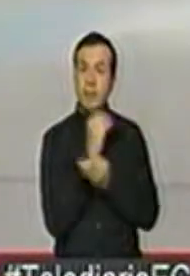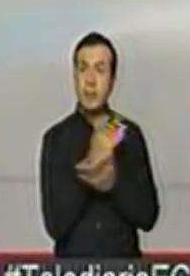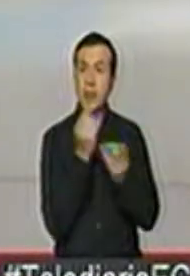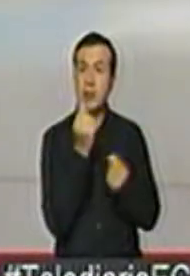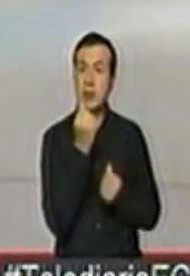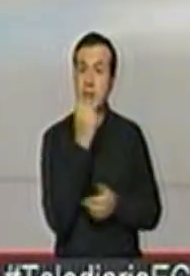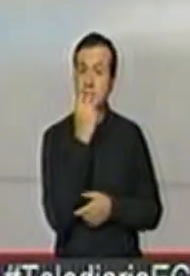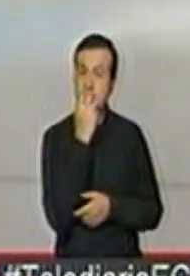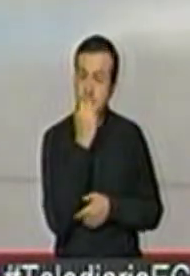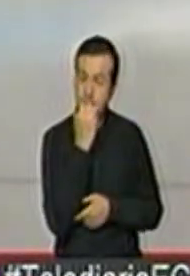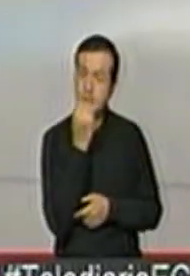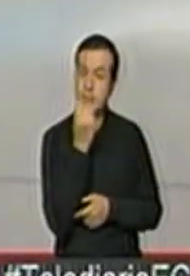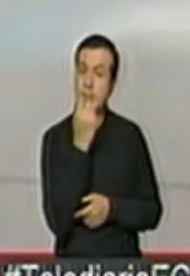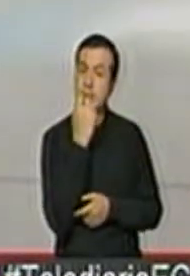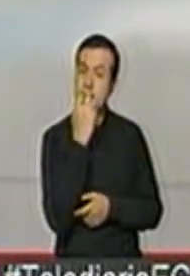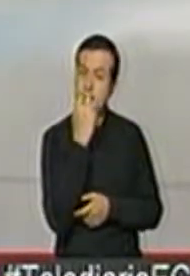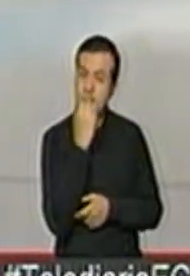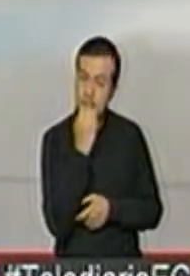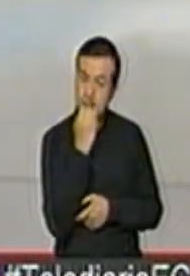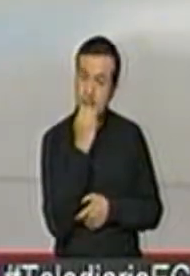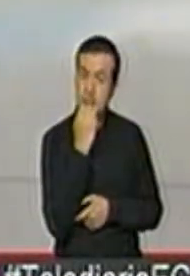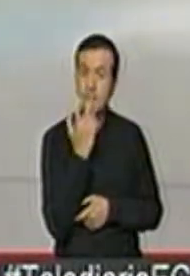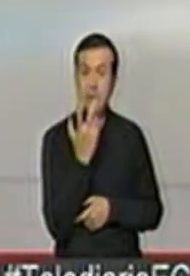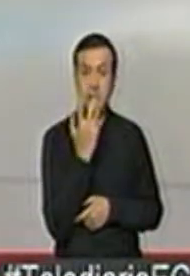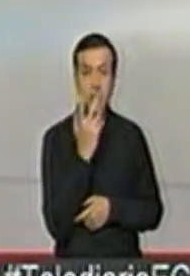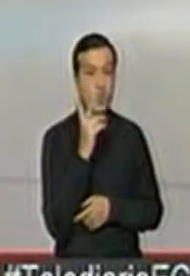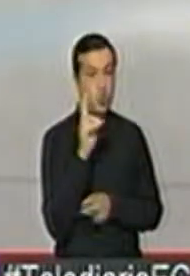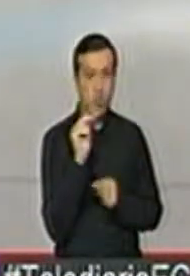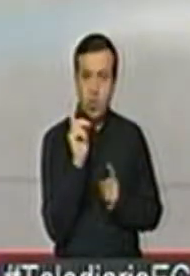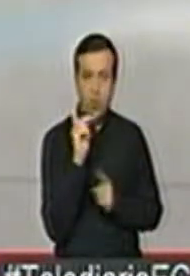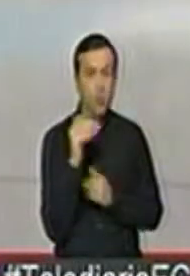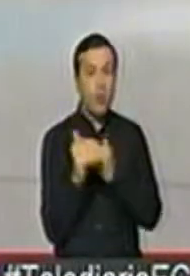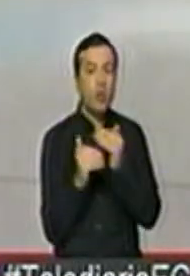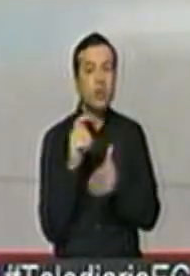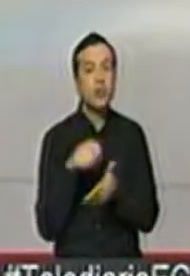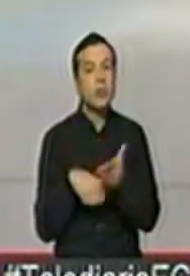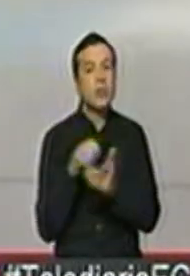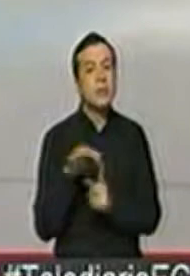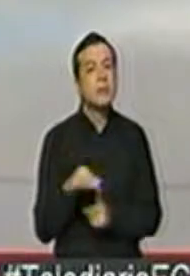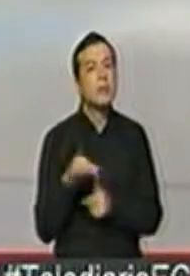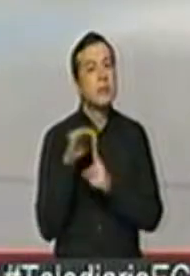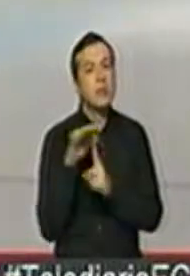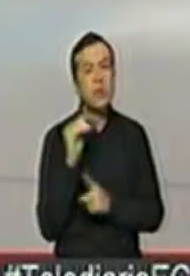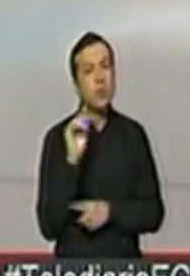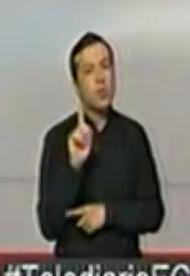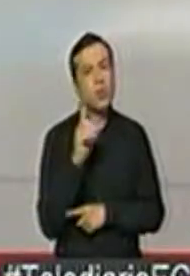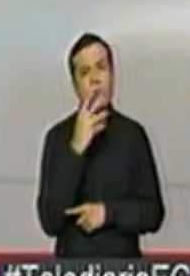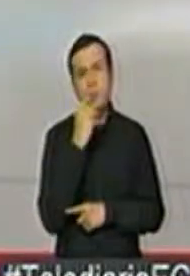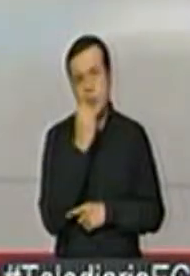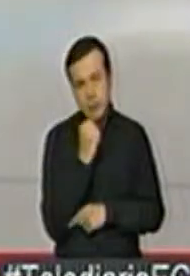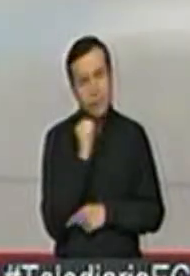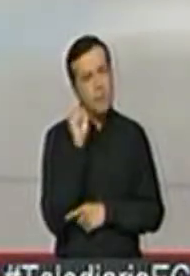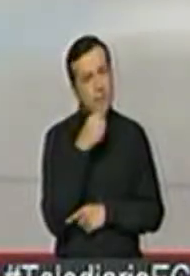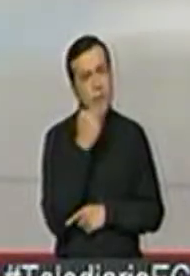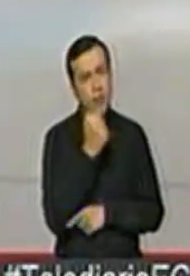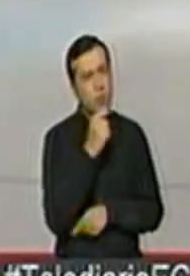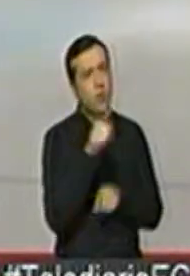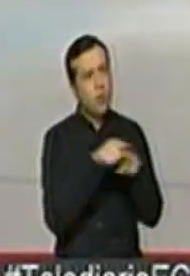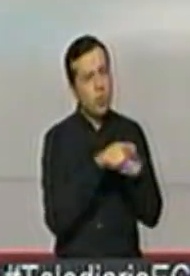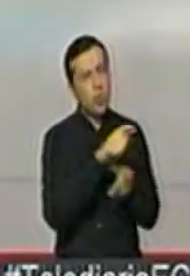ahorro que hubiese provocado por el hecho de no utilizar procesos en régimen especial que perfectamente pudieron ir